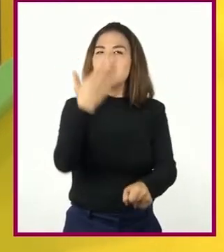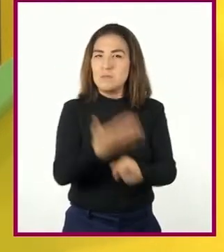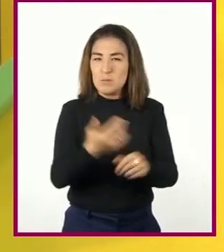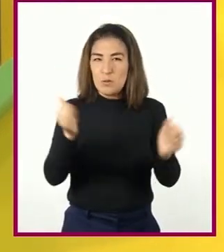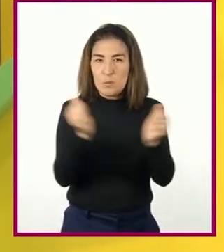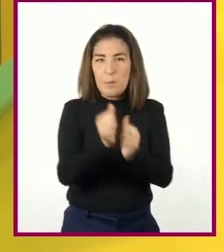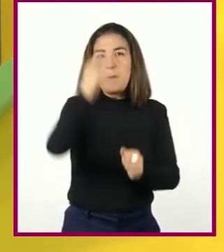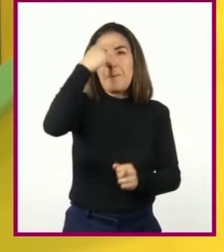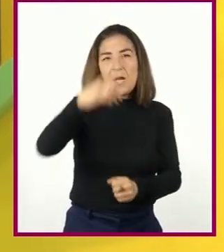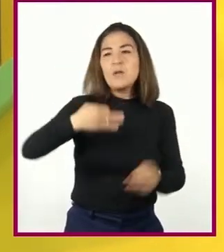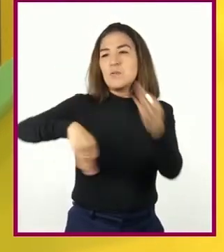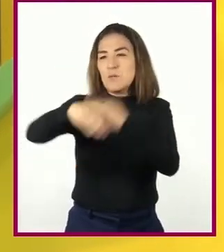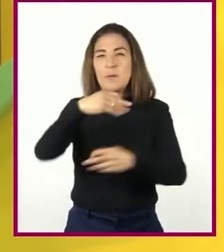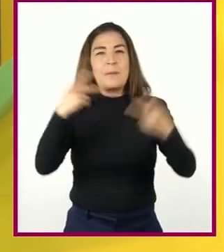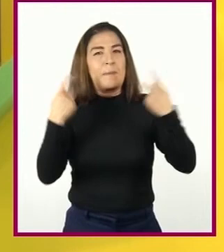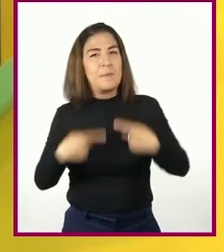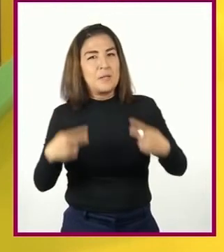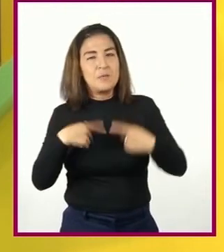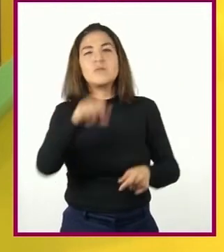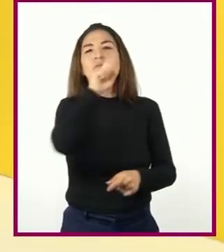el bien propio y de su comunidad.